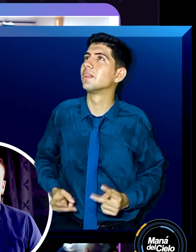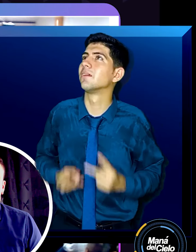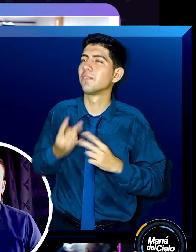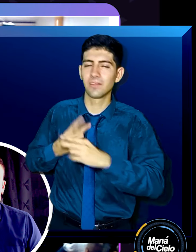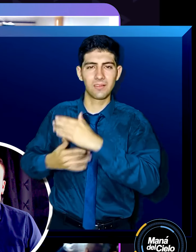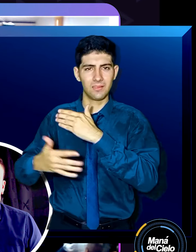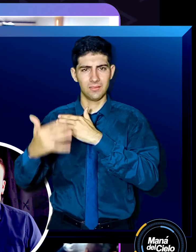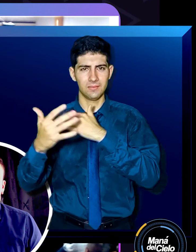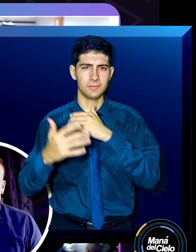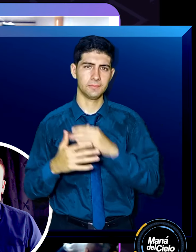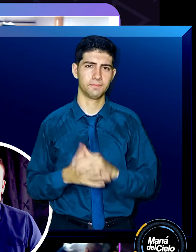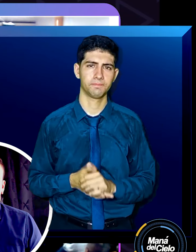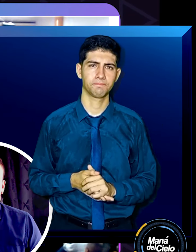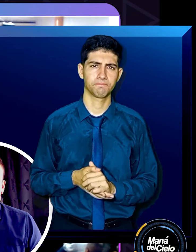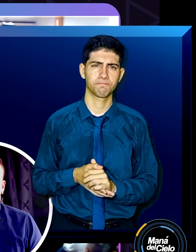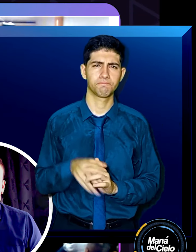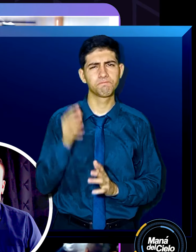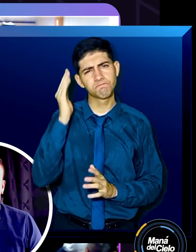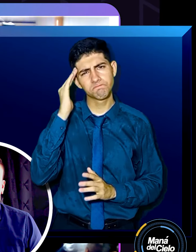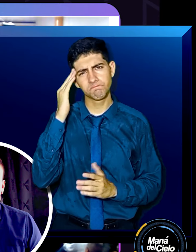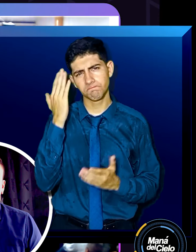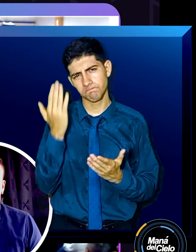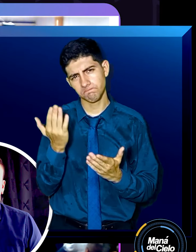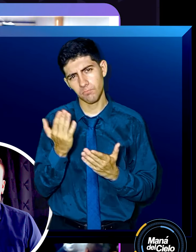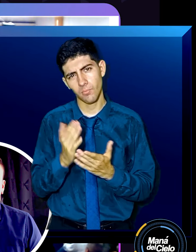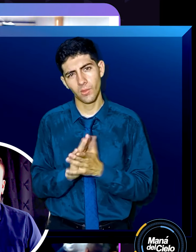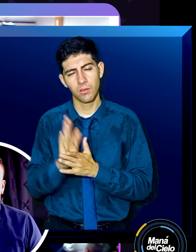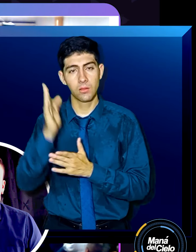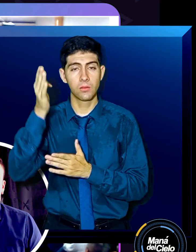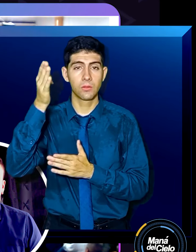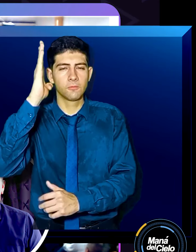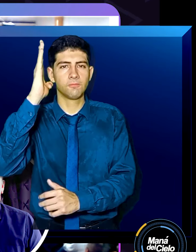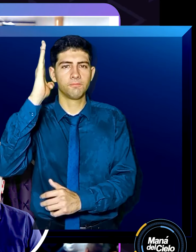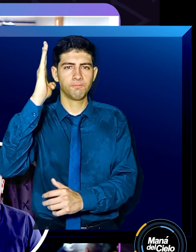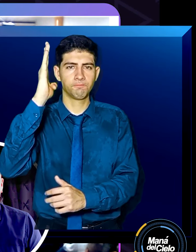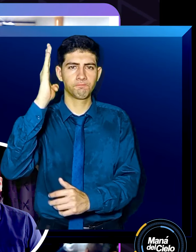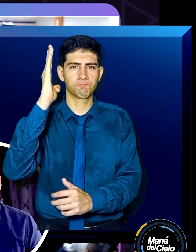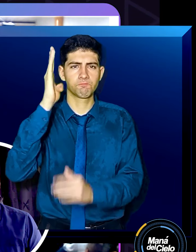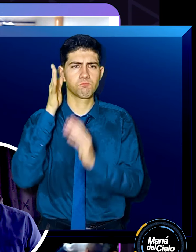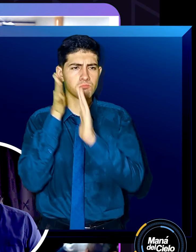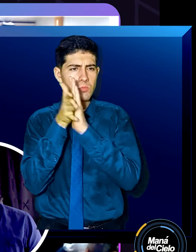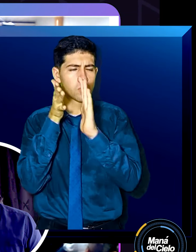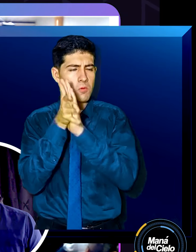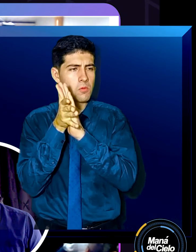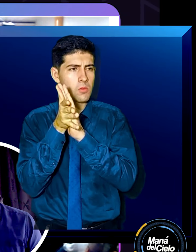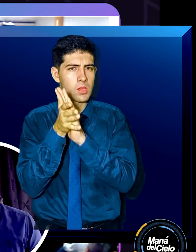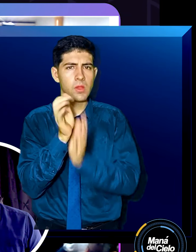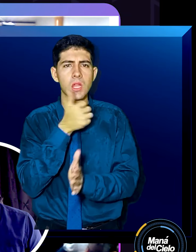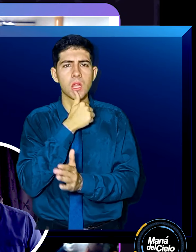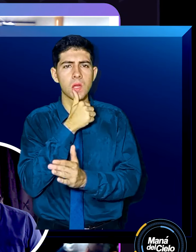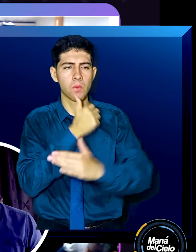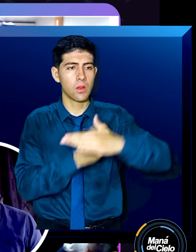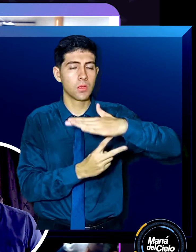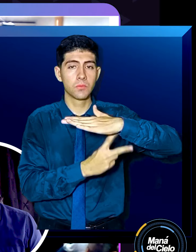Aleluya. ¿Sabe que Dios siempre habló del agua en las profecías?